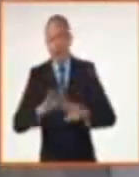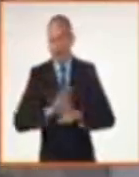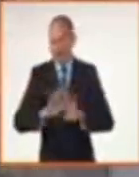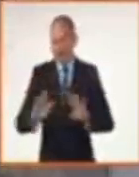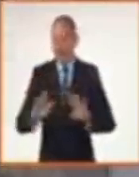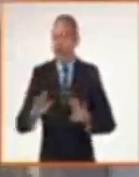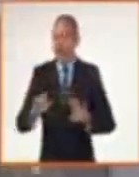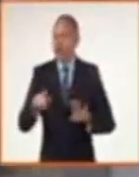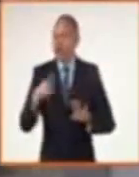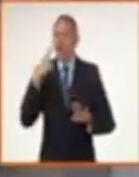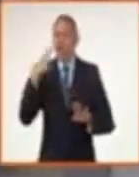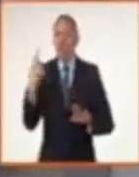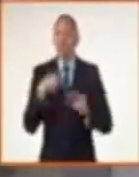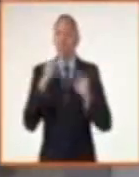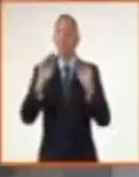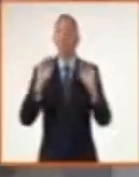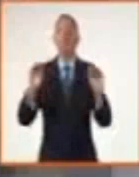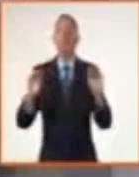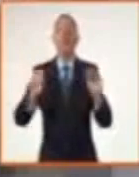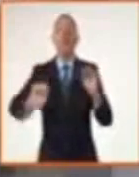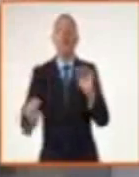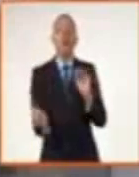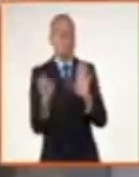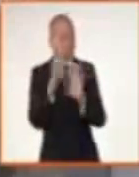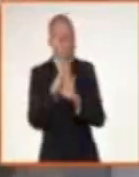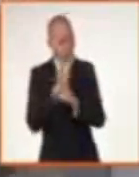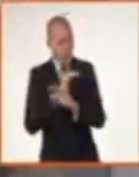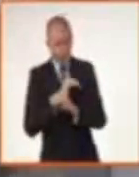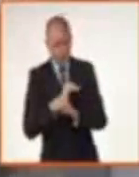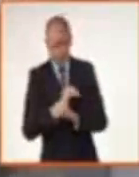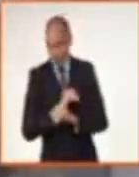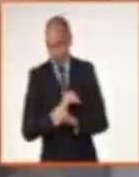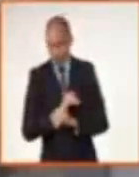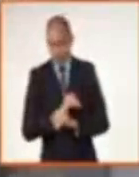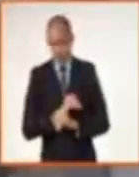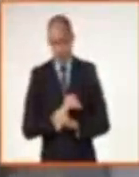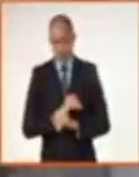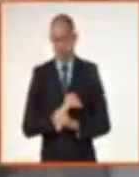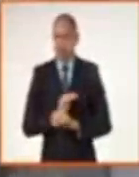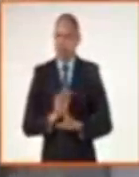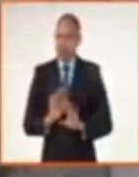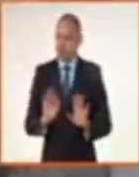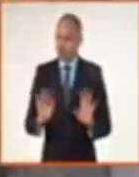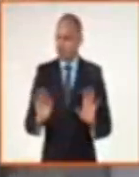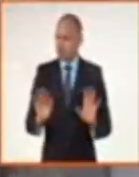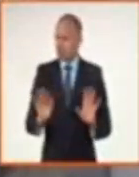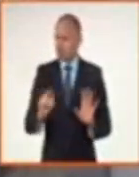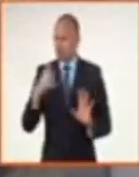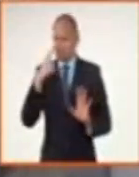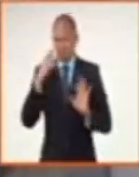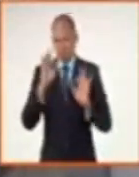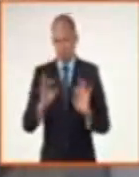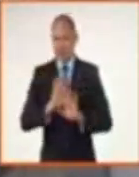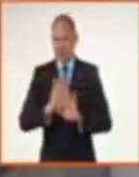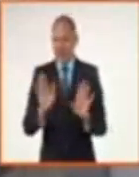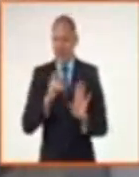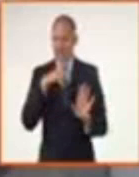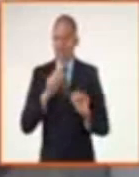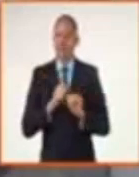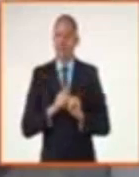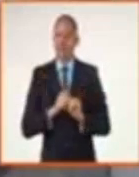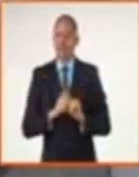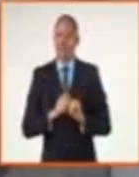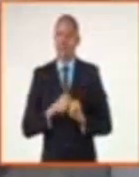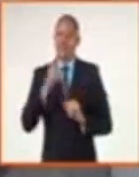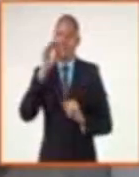no fue todo el tiempo solicitado, ni mucho menos, pero es claro que cuando se constituye una asamblea que tiene mucha